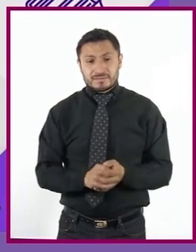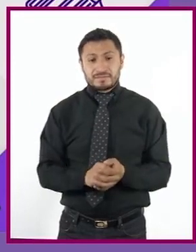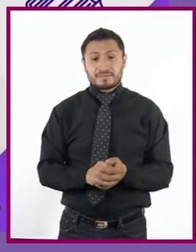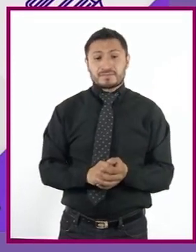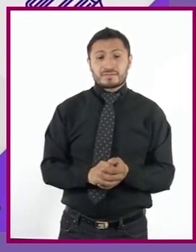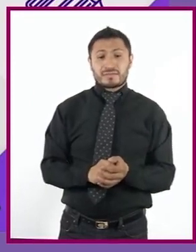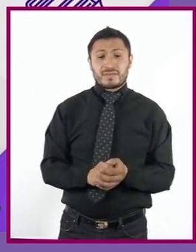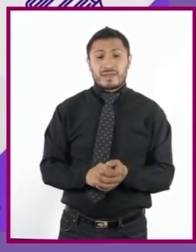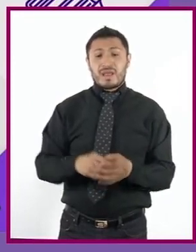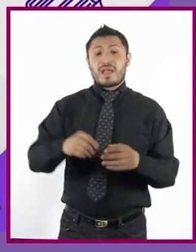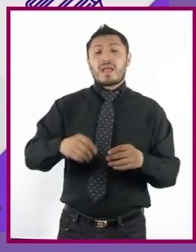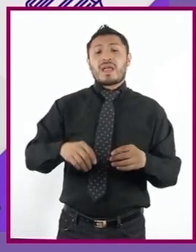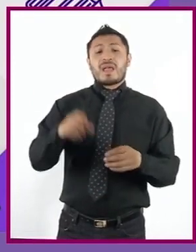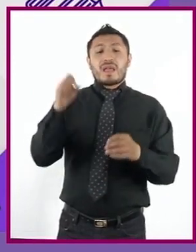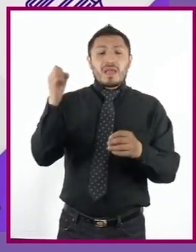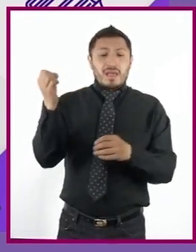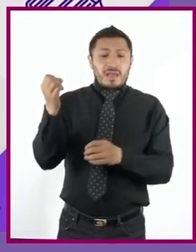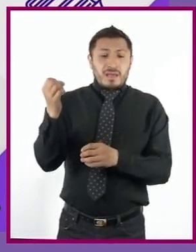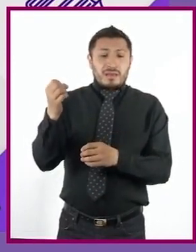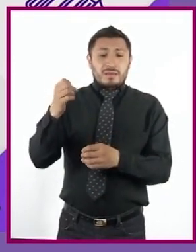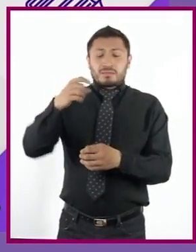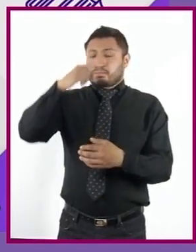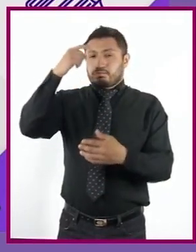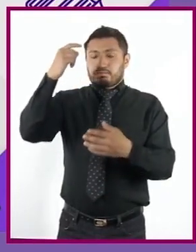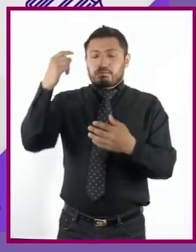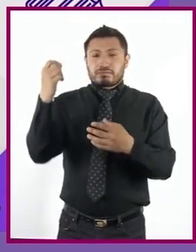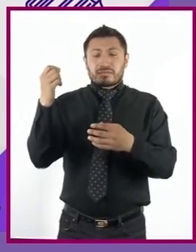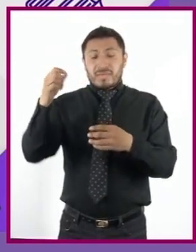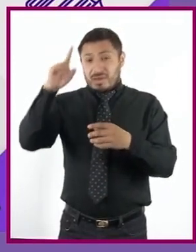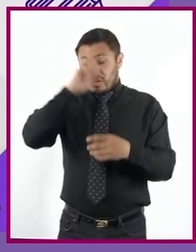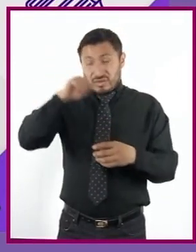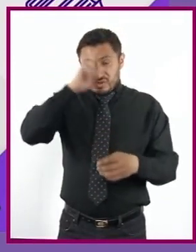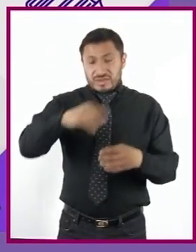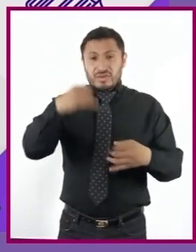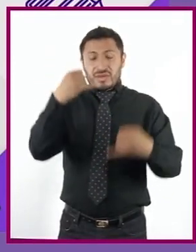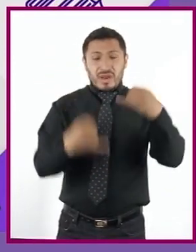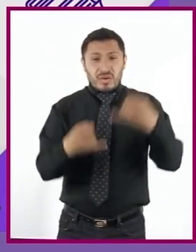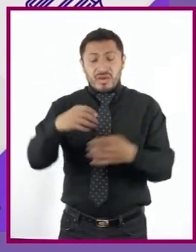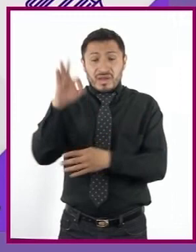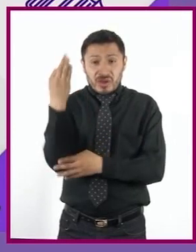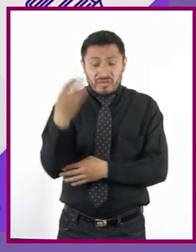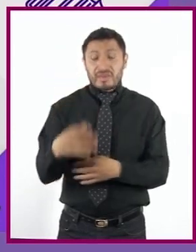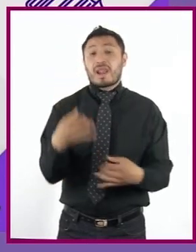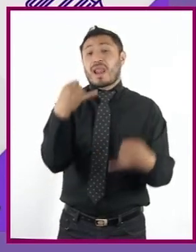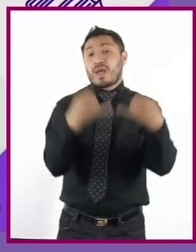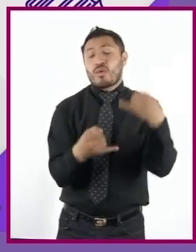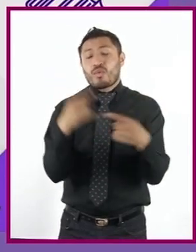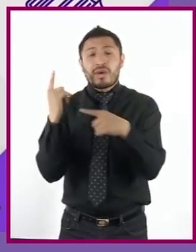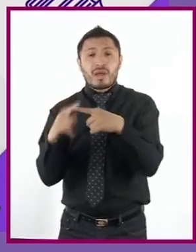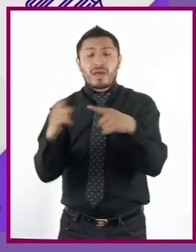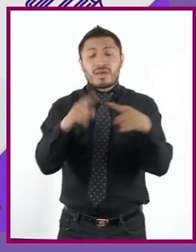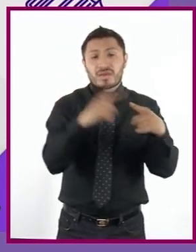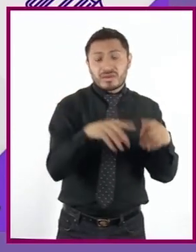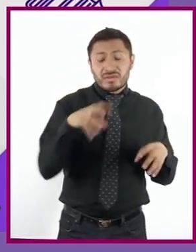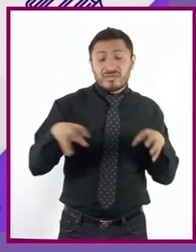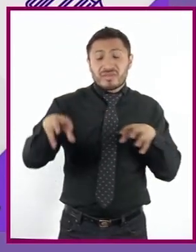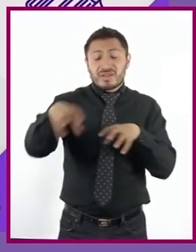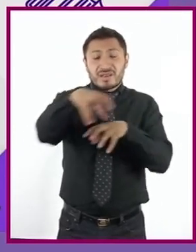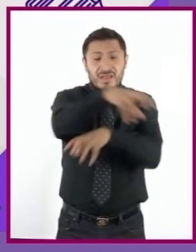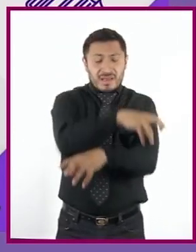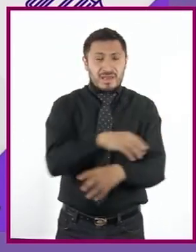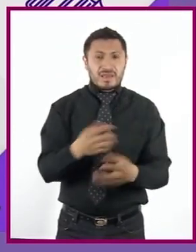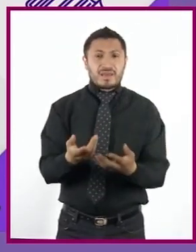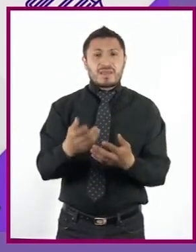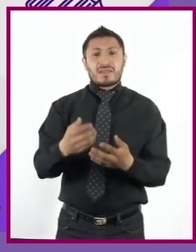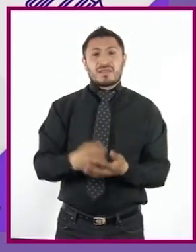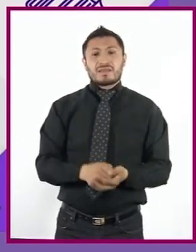de la Federación, el Consejo de la Judicatura Federal, los juzgados de distrito, los tribunales